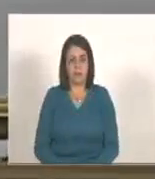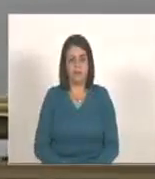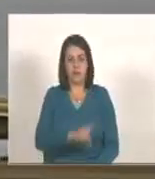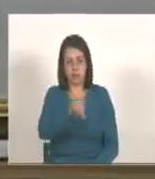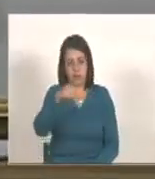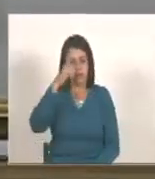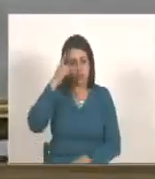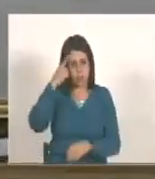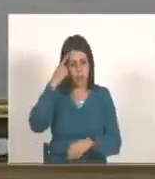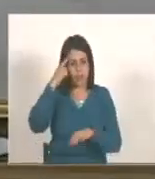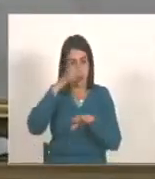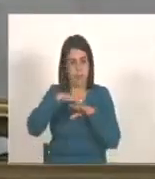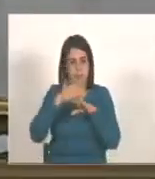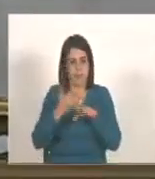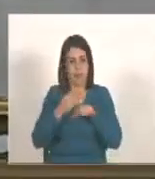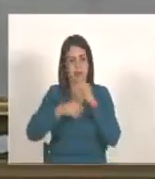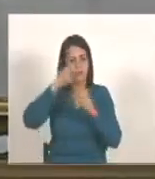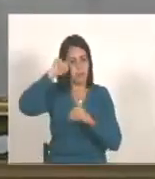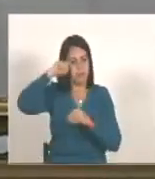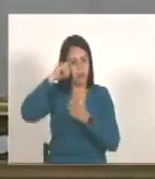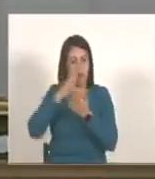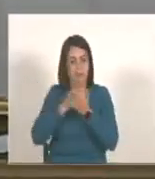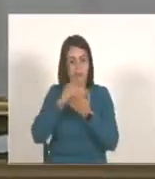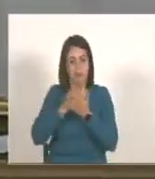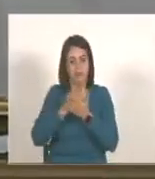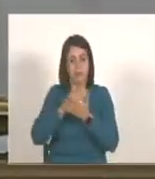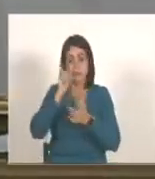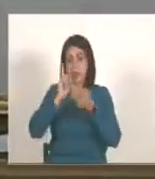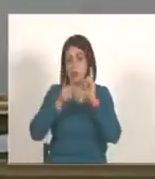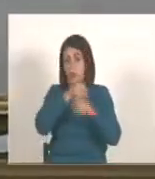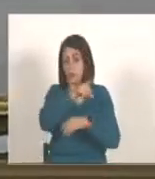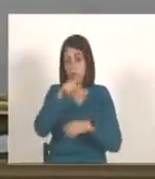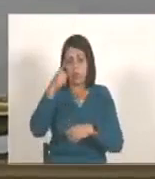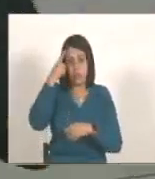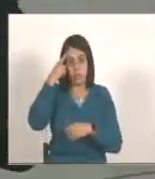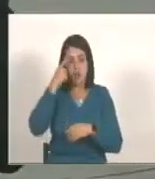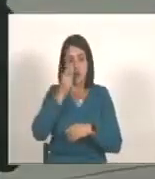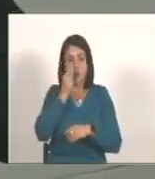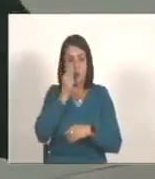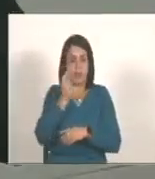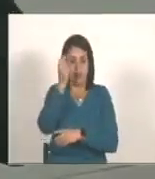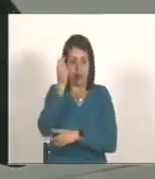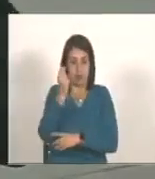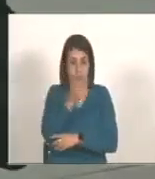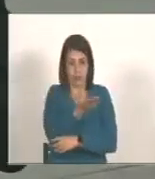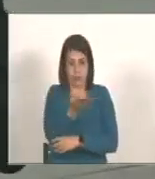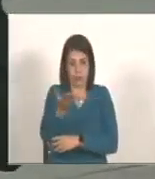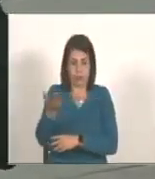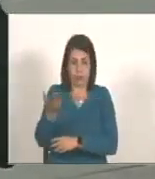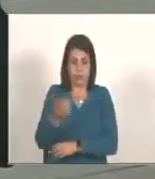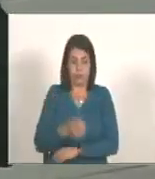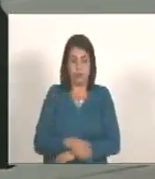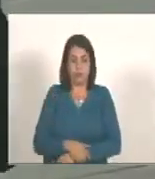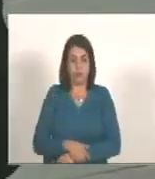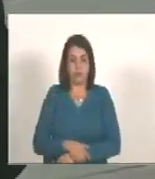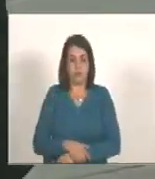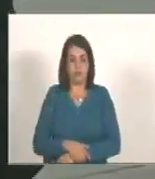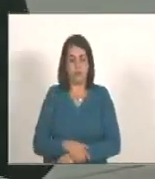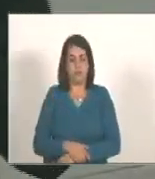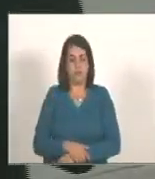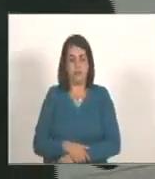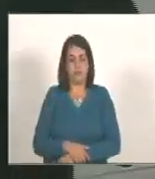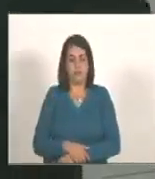Ustedes lo saben porque en su casa quizás se lo han recordado. A algunos de ustedes, hombres diputados que están aquí, que es que